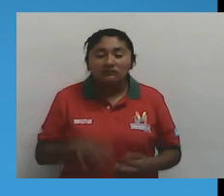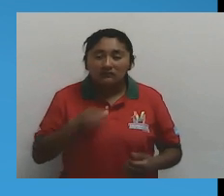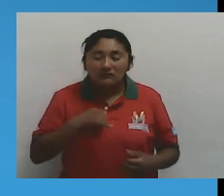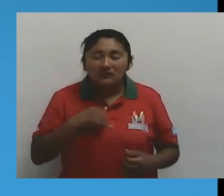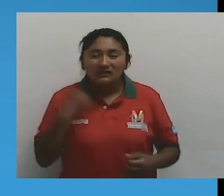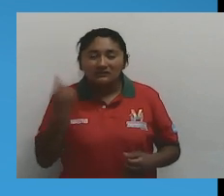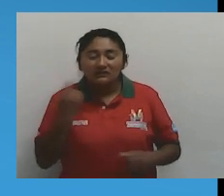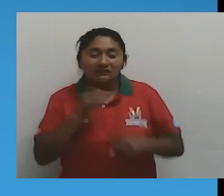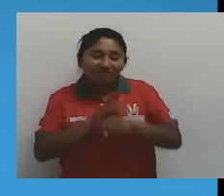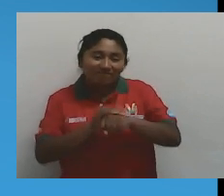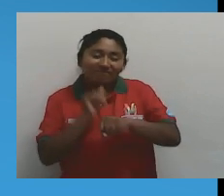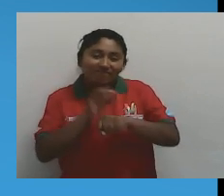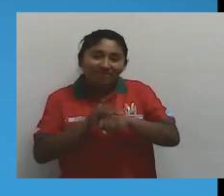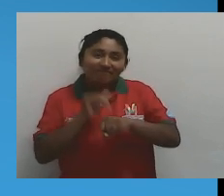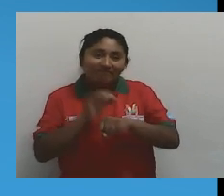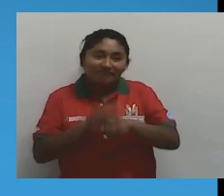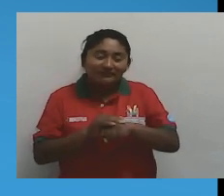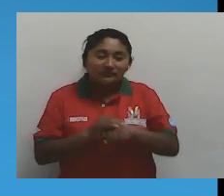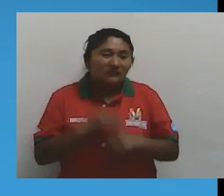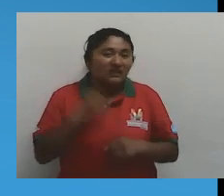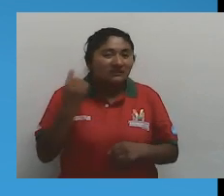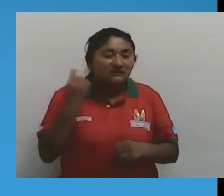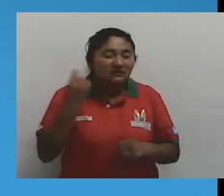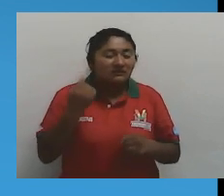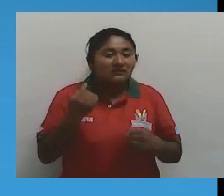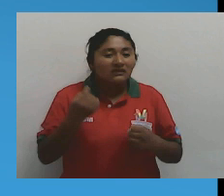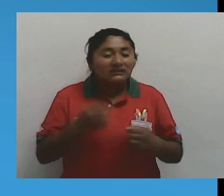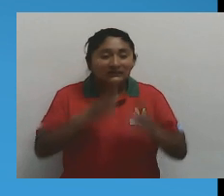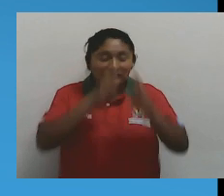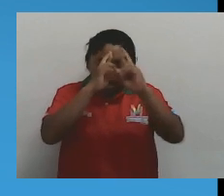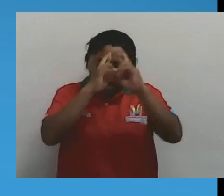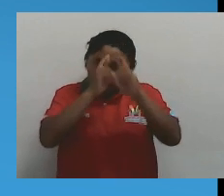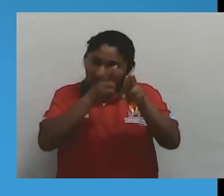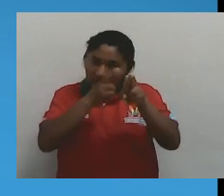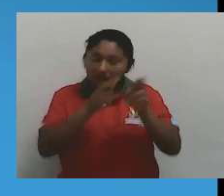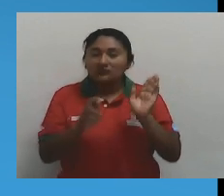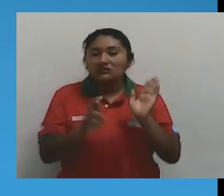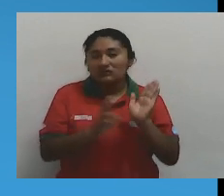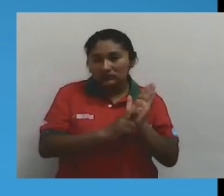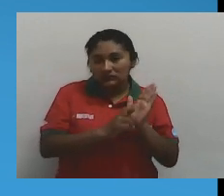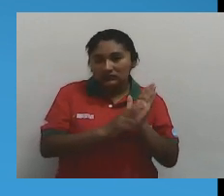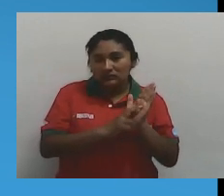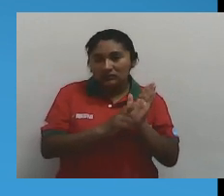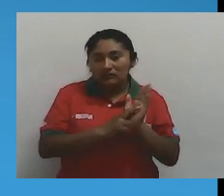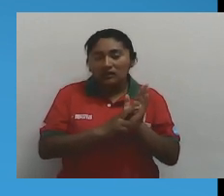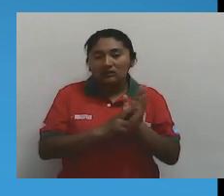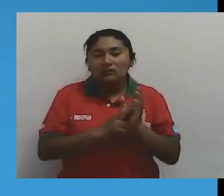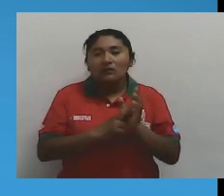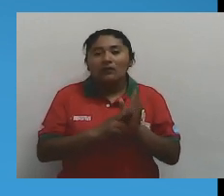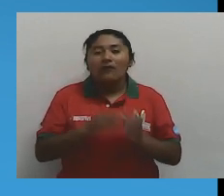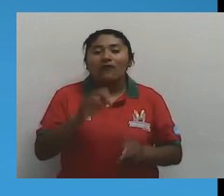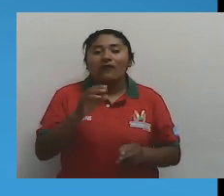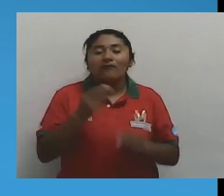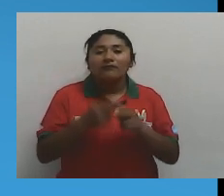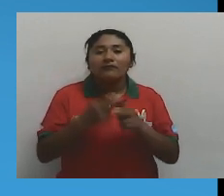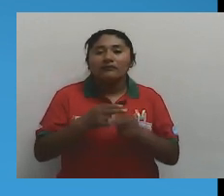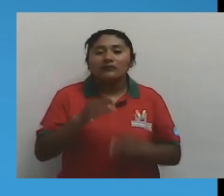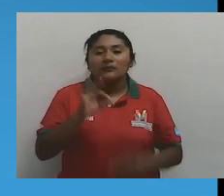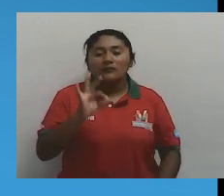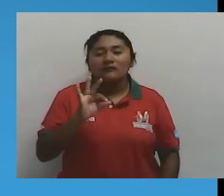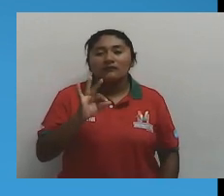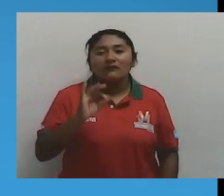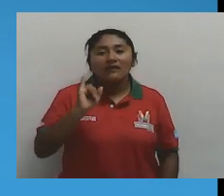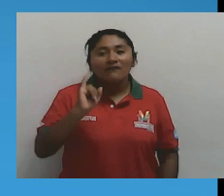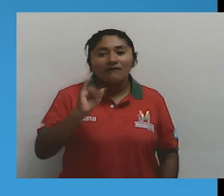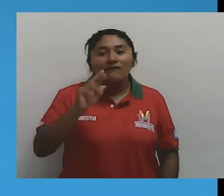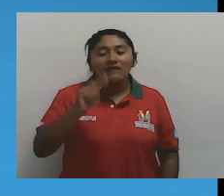que siempre debemos regirnos bajo el reglamento, y el reglamento es uno solo. No nos podemos salir de eso. Bajo dos reglas de